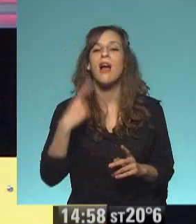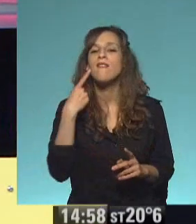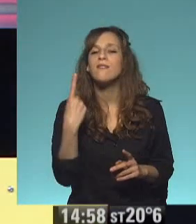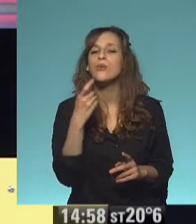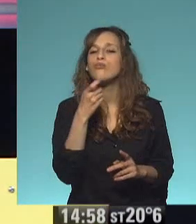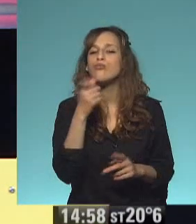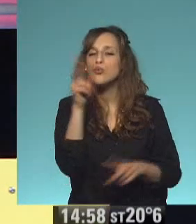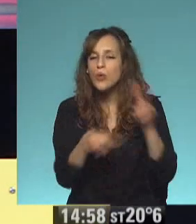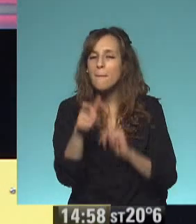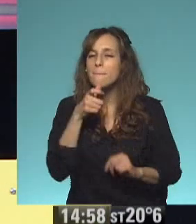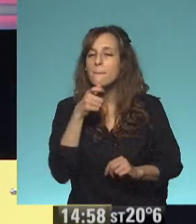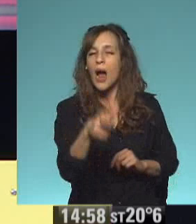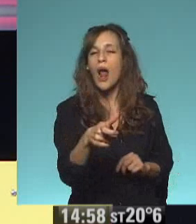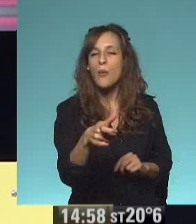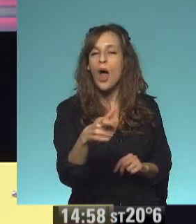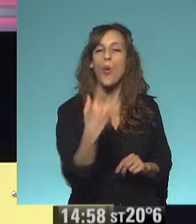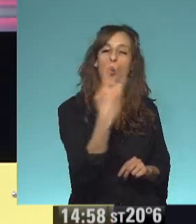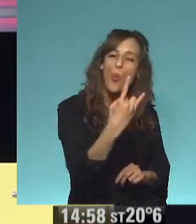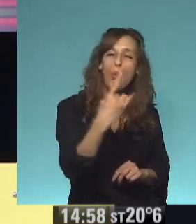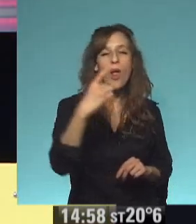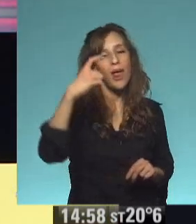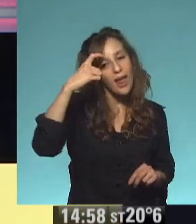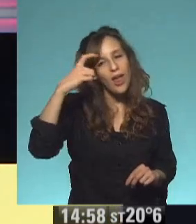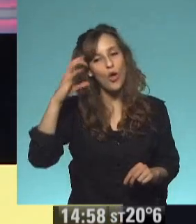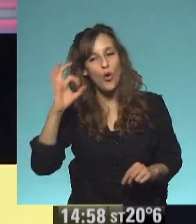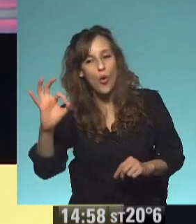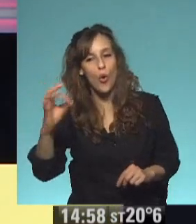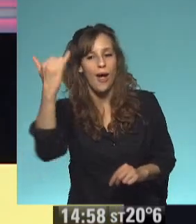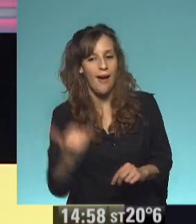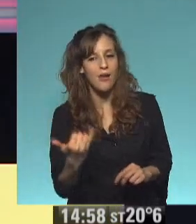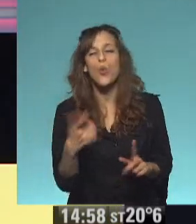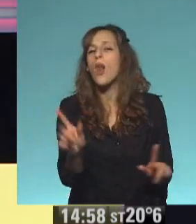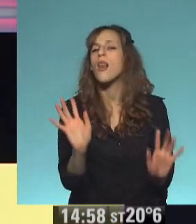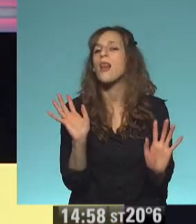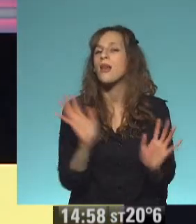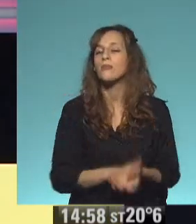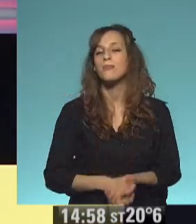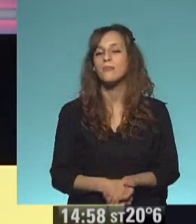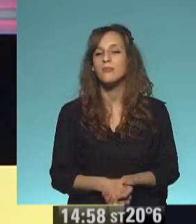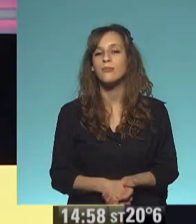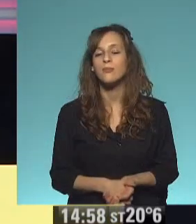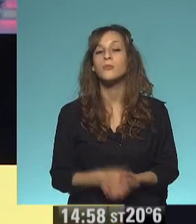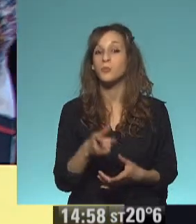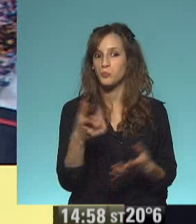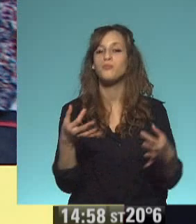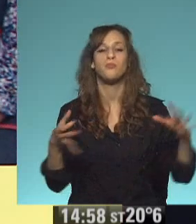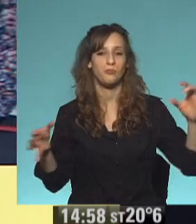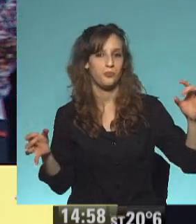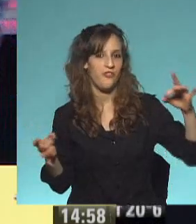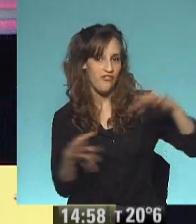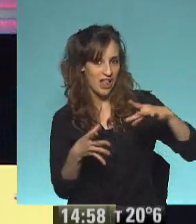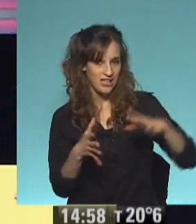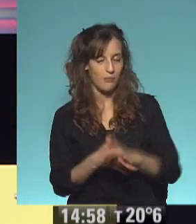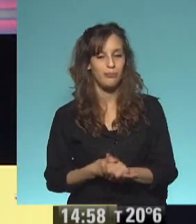O, tenemos. Ah. La juntamos, ¿dale? Fuego. Fuego. La juntamos. Después